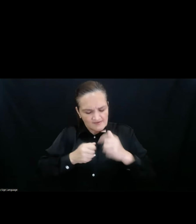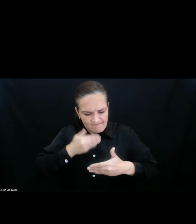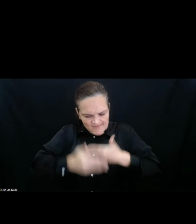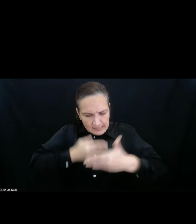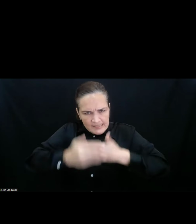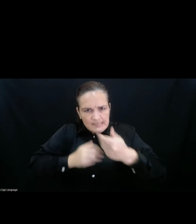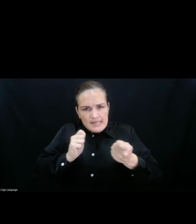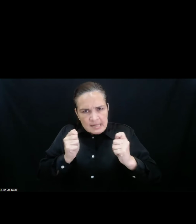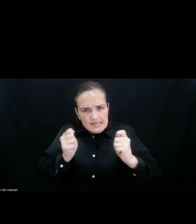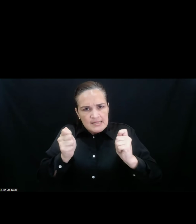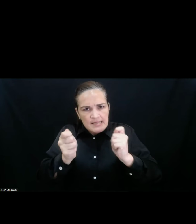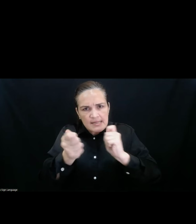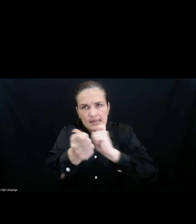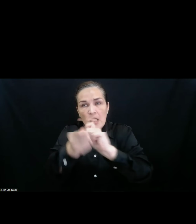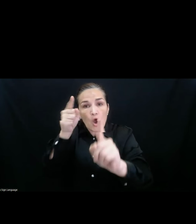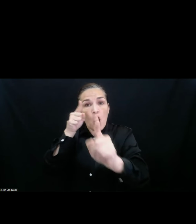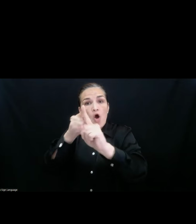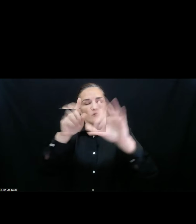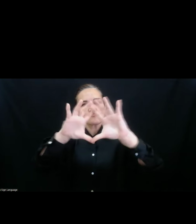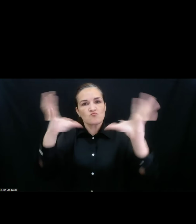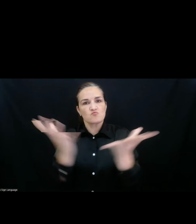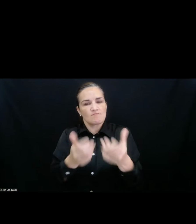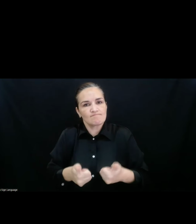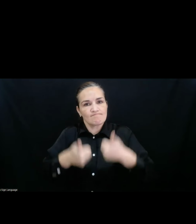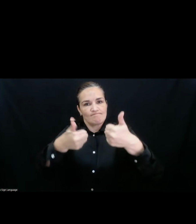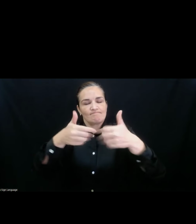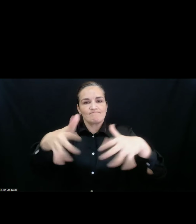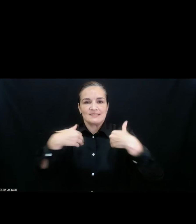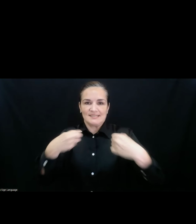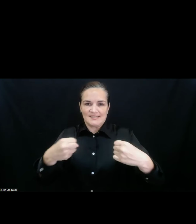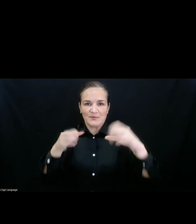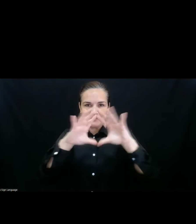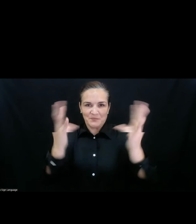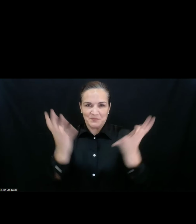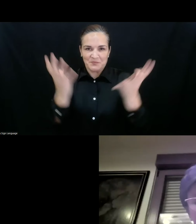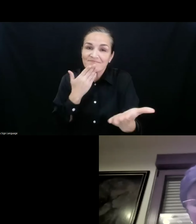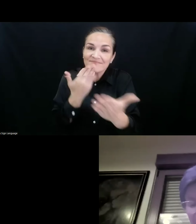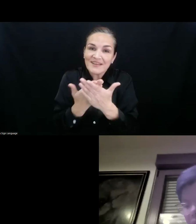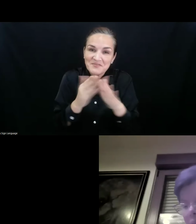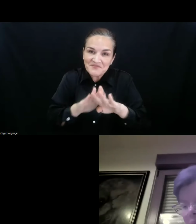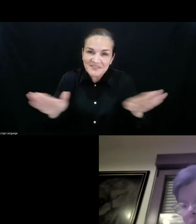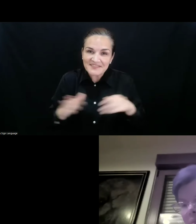truly universal health system. Over. Thank you.